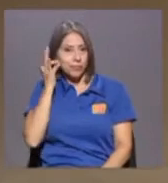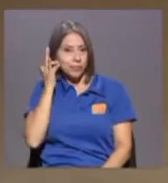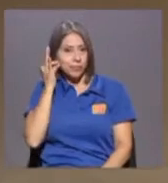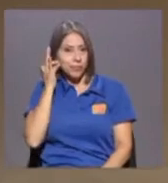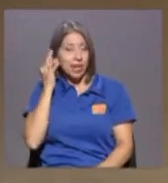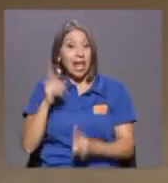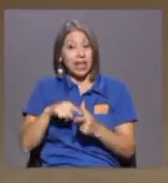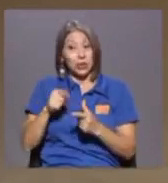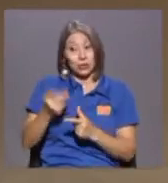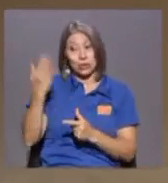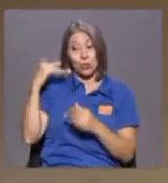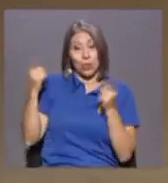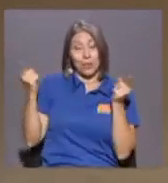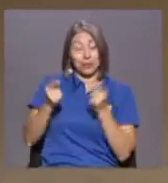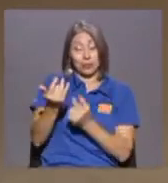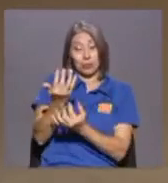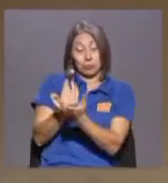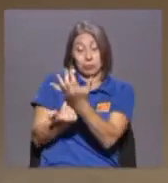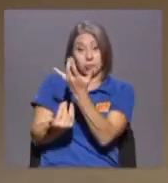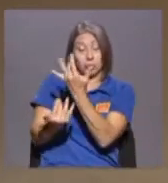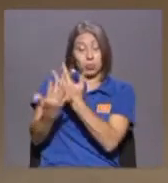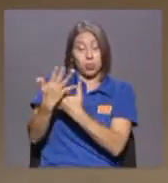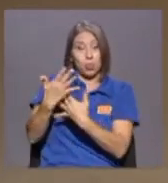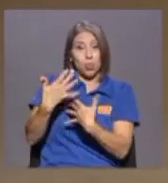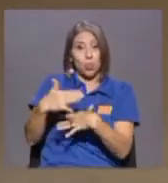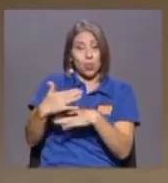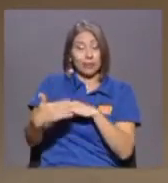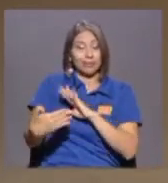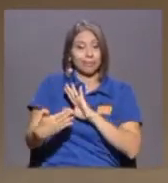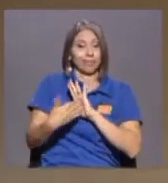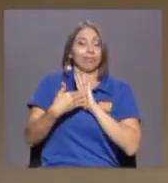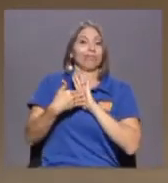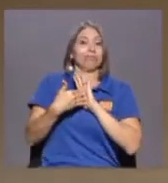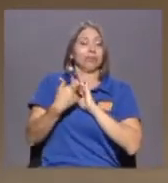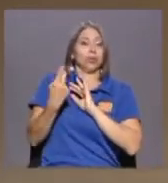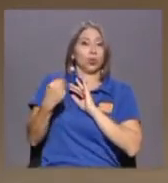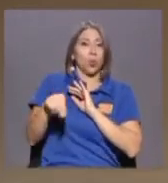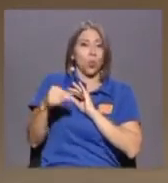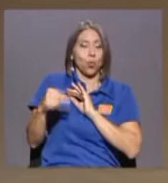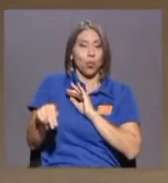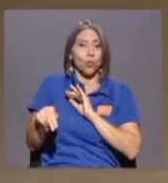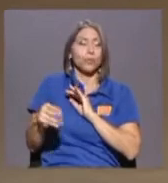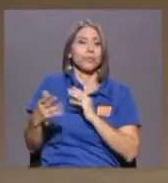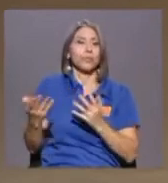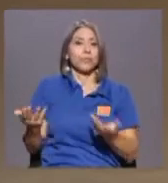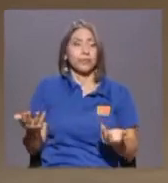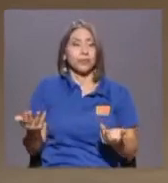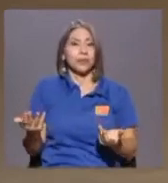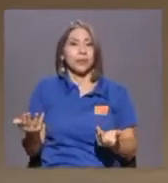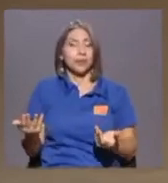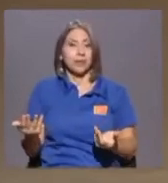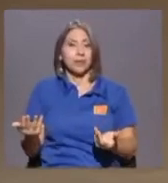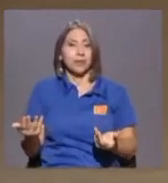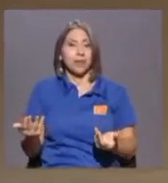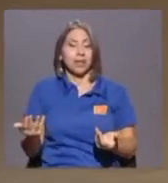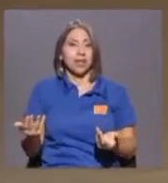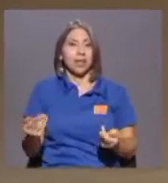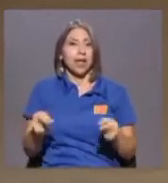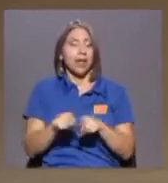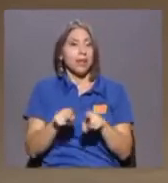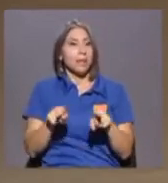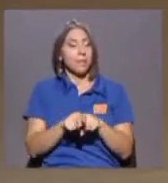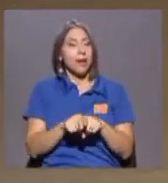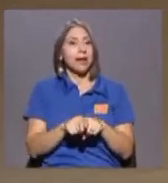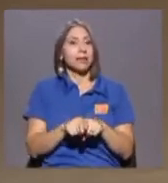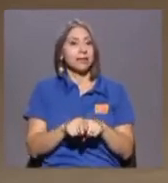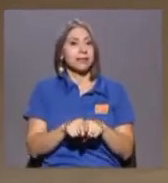me afectó, y además era, y creo que tanto